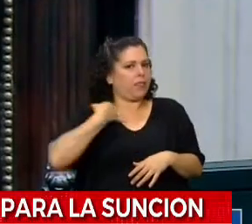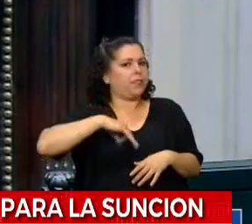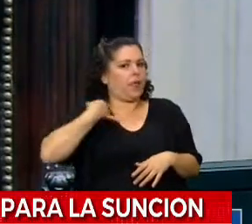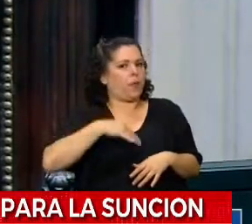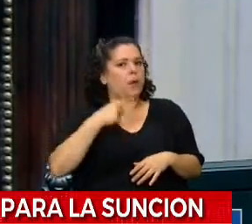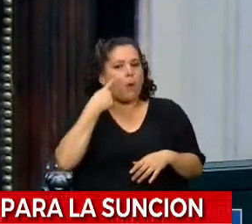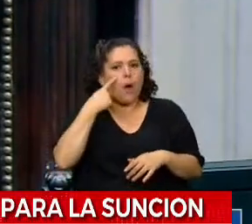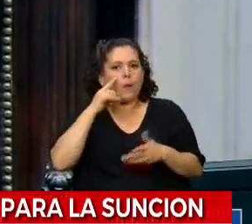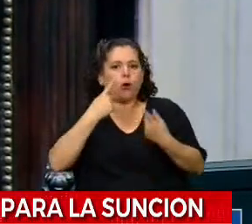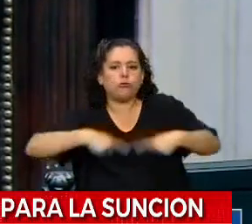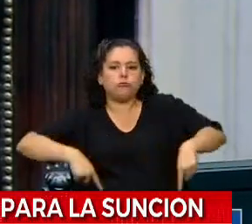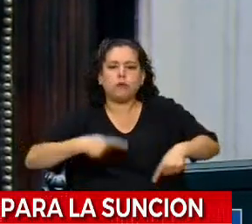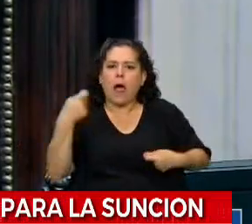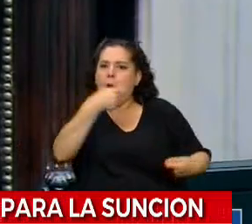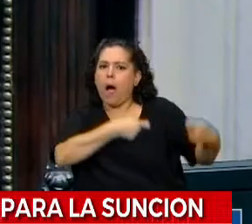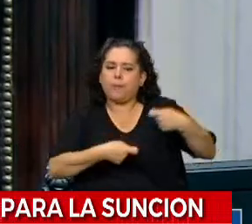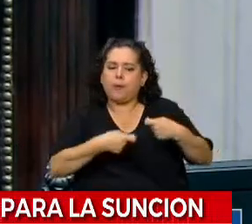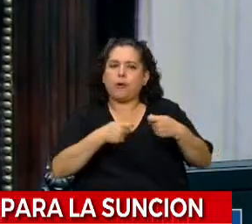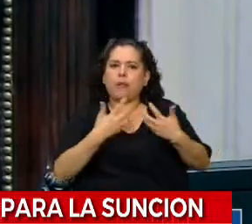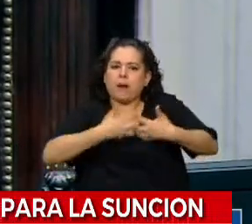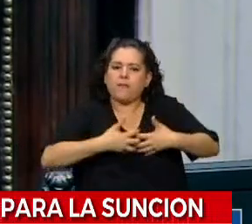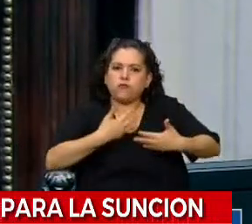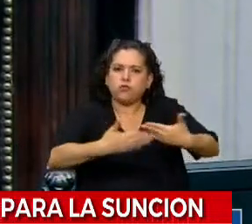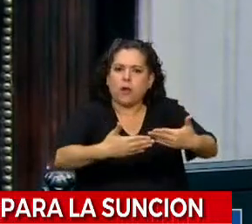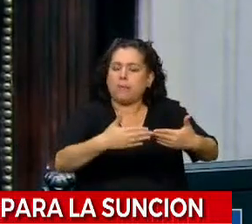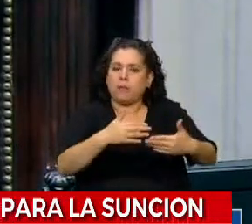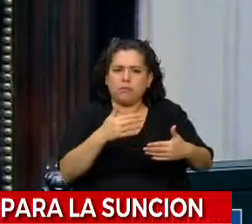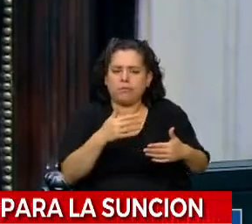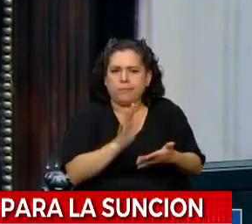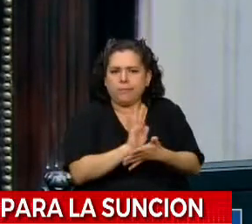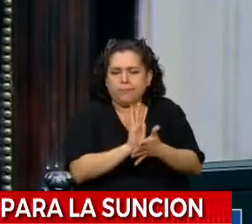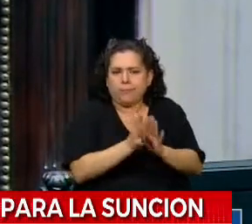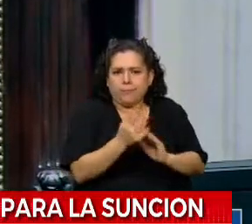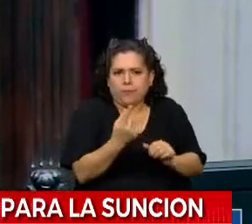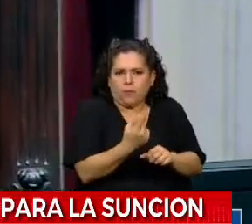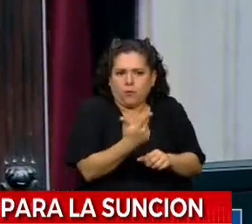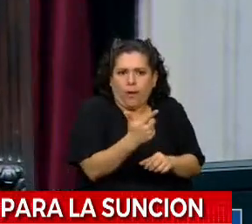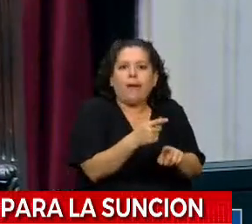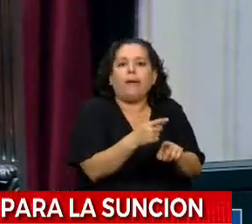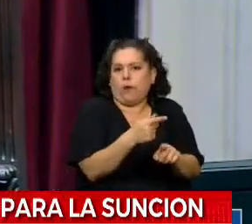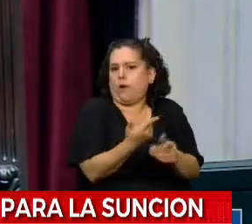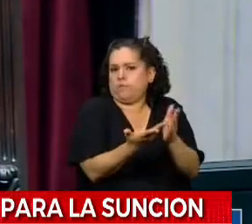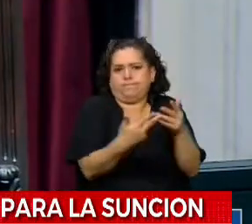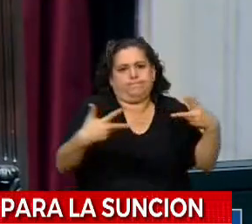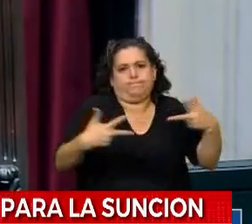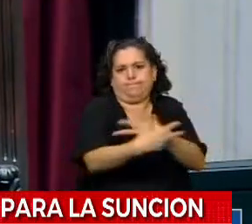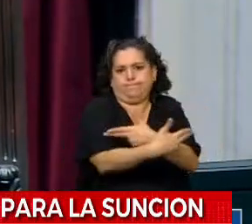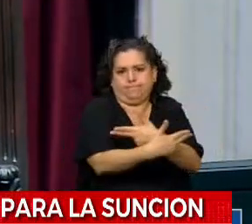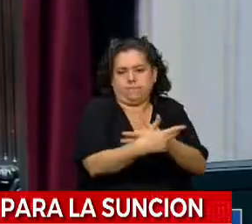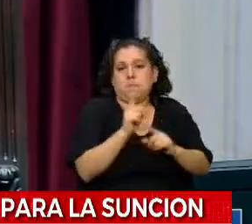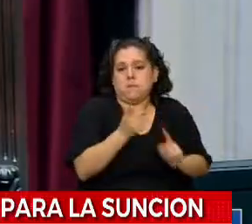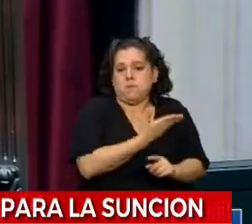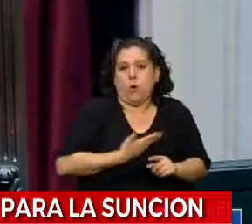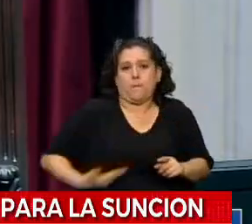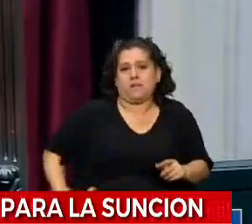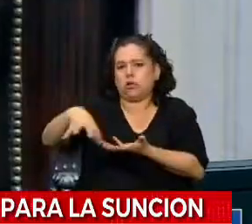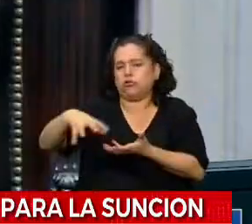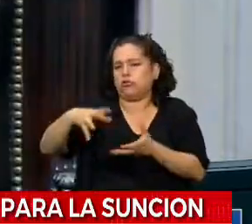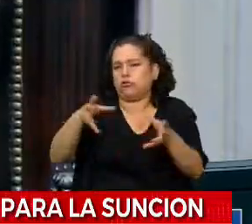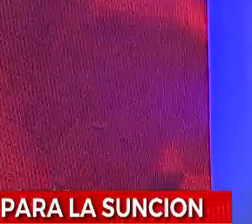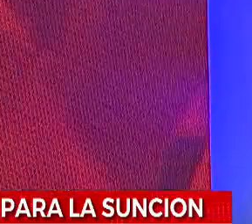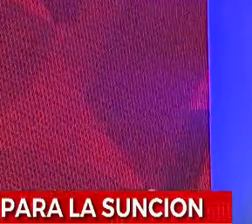las estructuras que no aportan nada al funcionamiento de la Cámara. Como ya dijo nuestro presidente electo, no hay